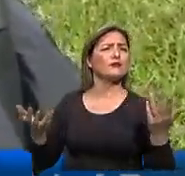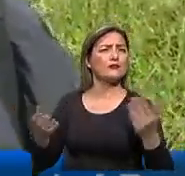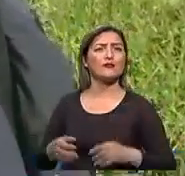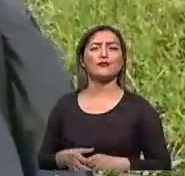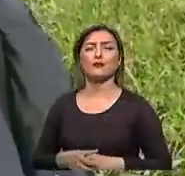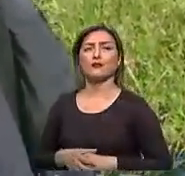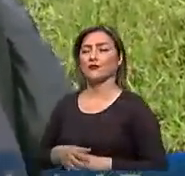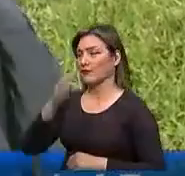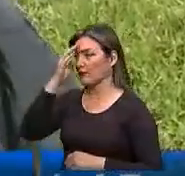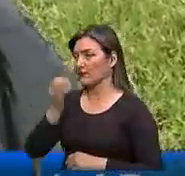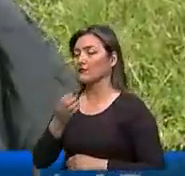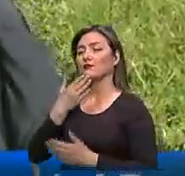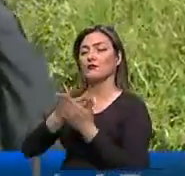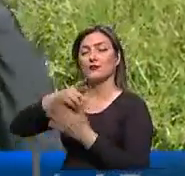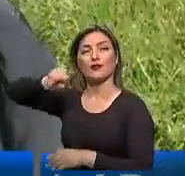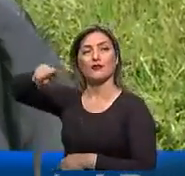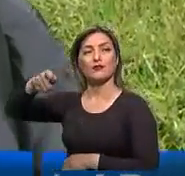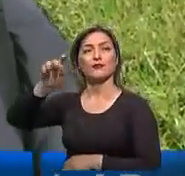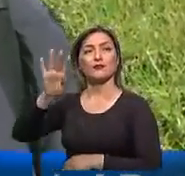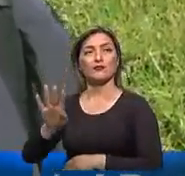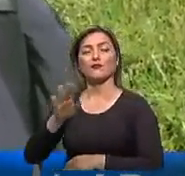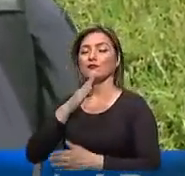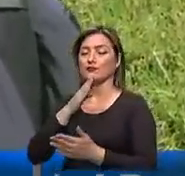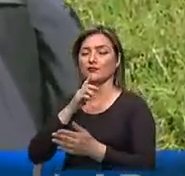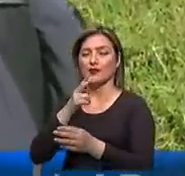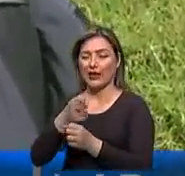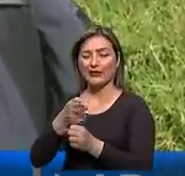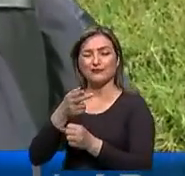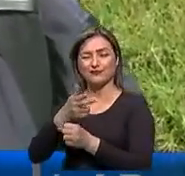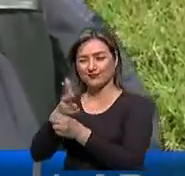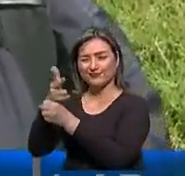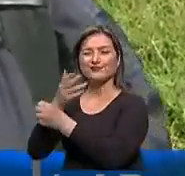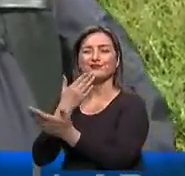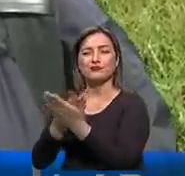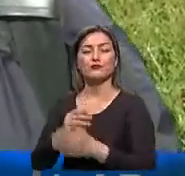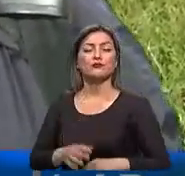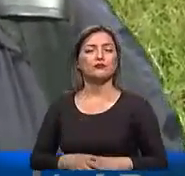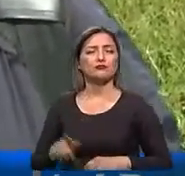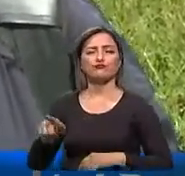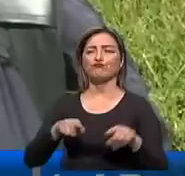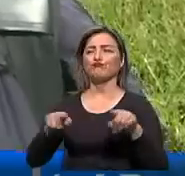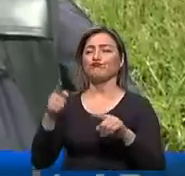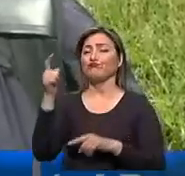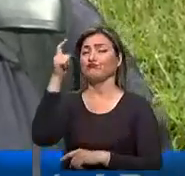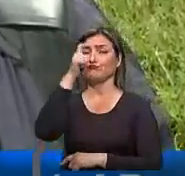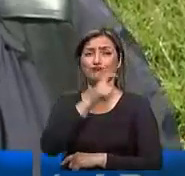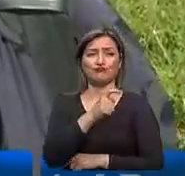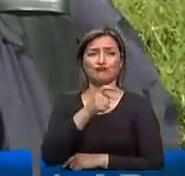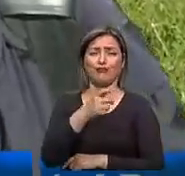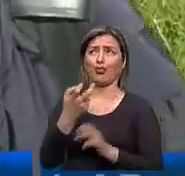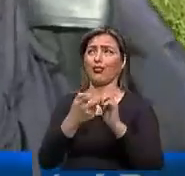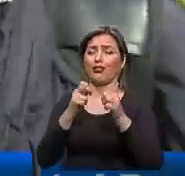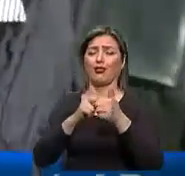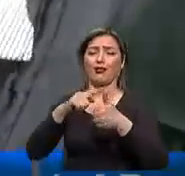Sí, buenos días y gracias Teleamazonas por esta presencia. Sí, este es un lugar muy, muy conflictivo en todo sentido. Y